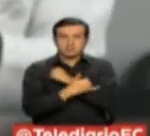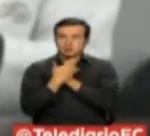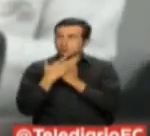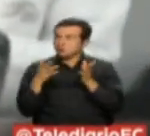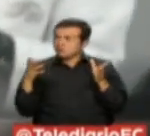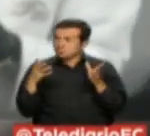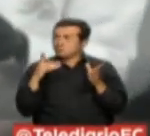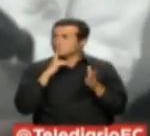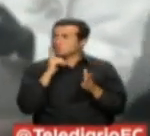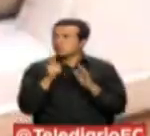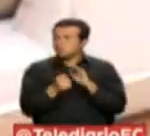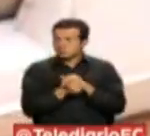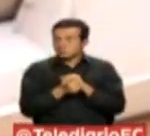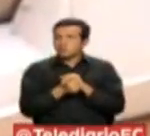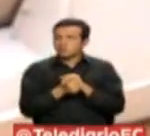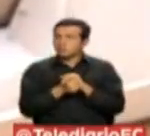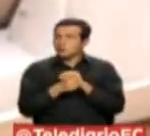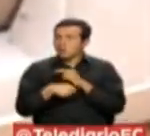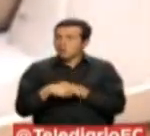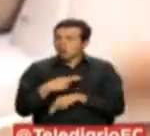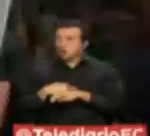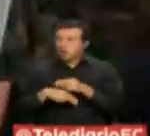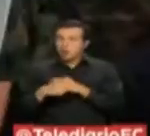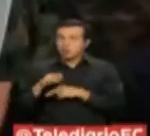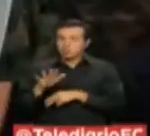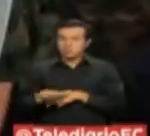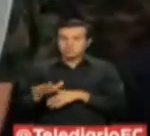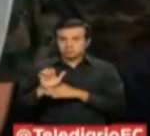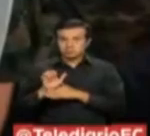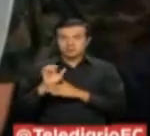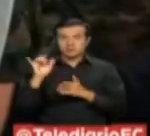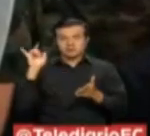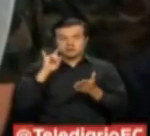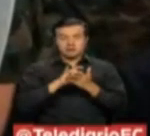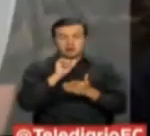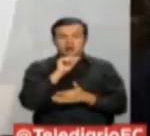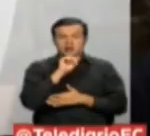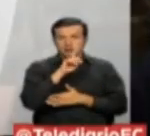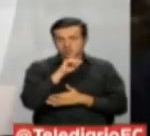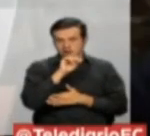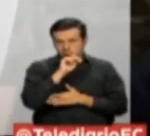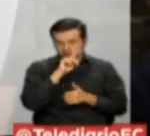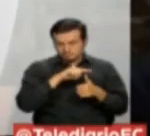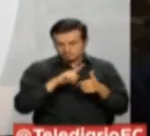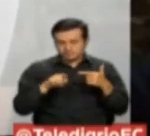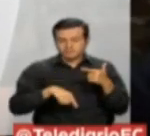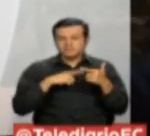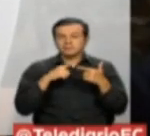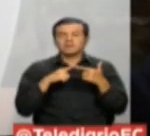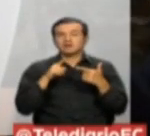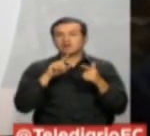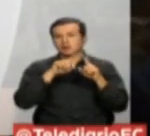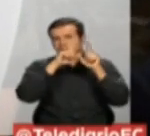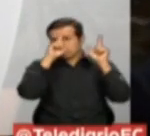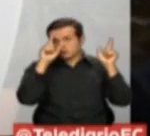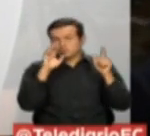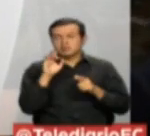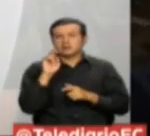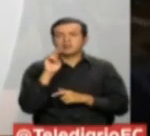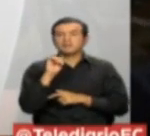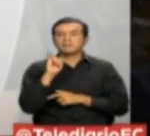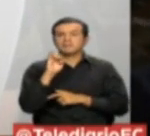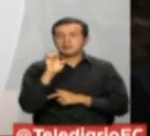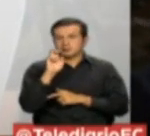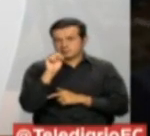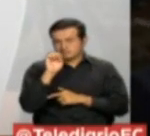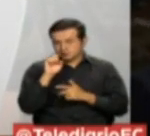por el narcotraficante para sus negocios ilícitos. Líneas aéreas andinas Lincandinza S.A., comercializadora empresarial Team Business S.A.